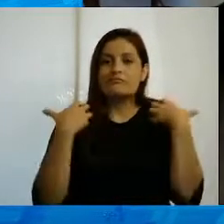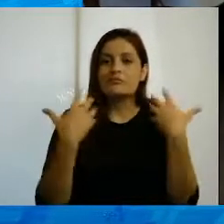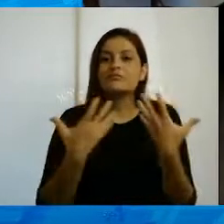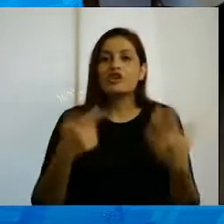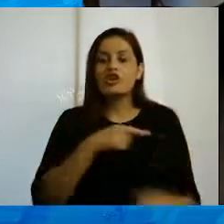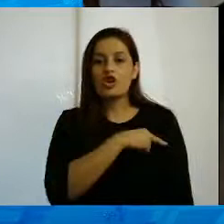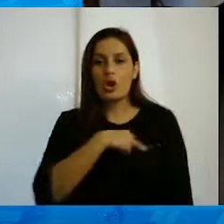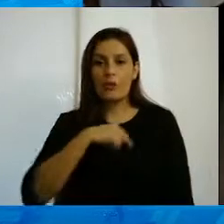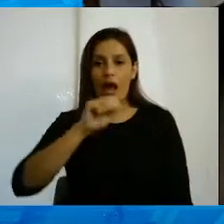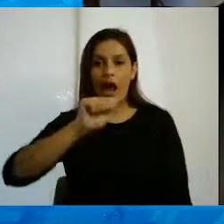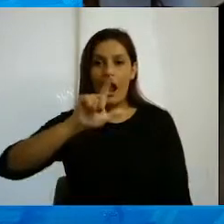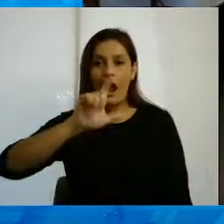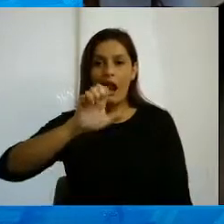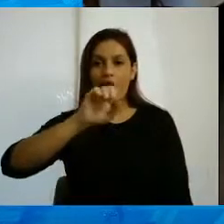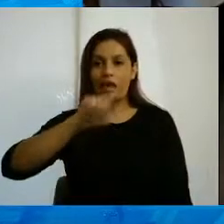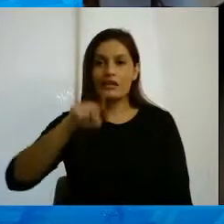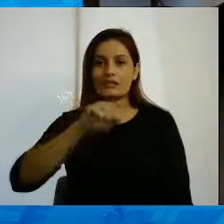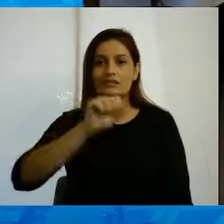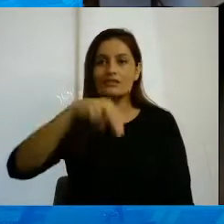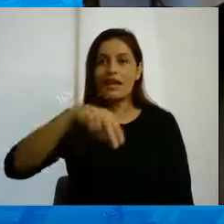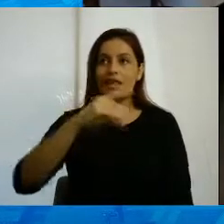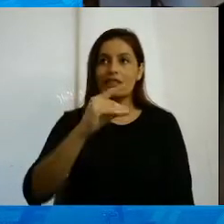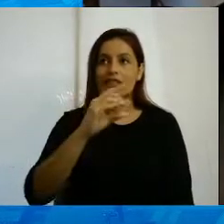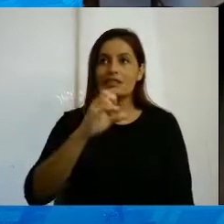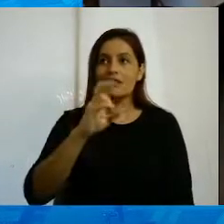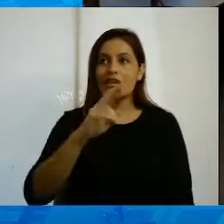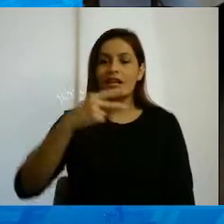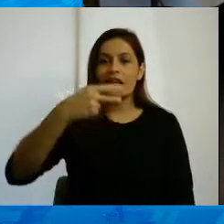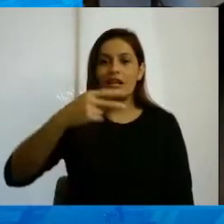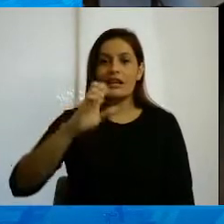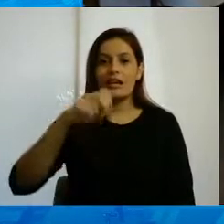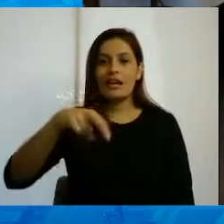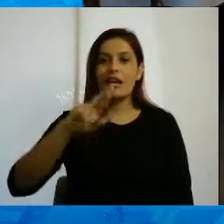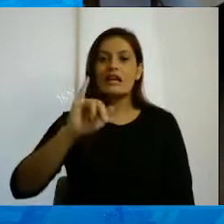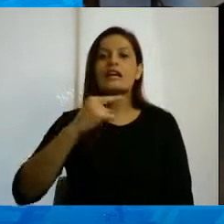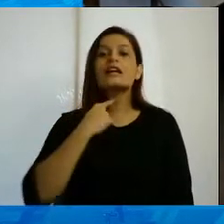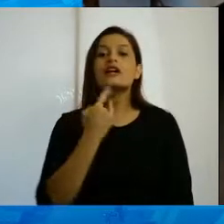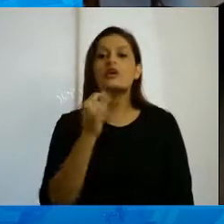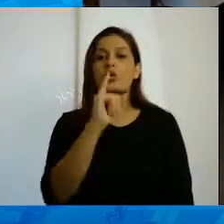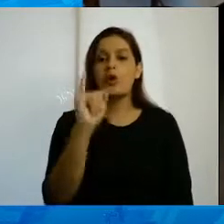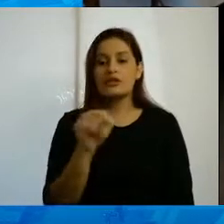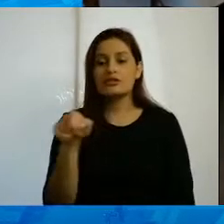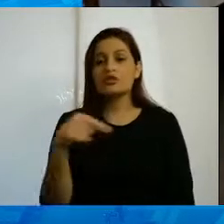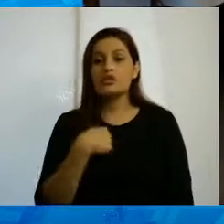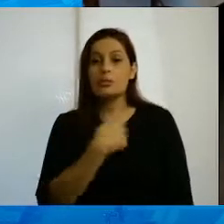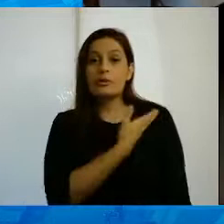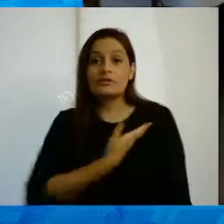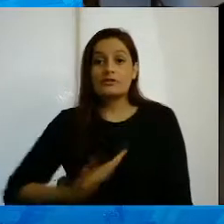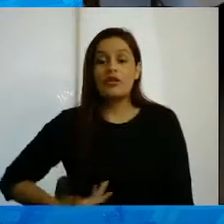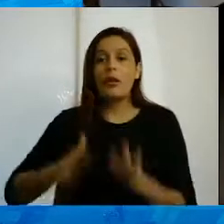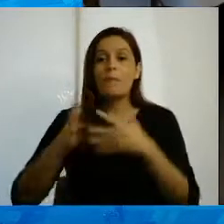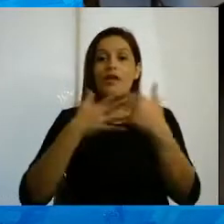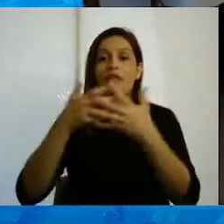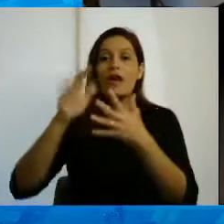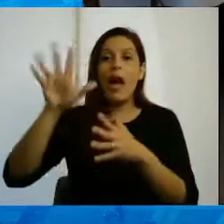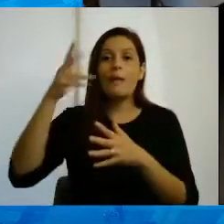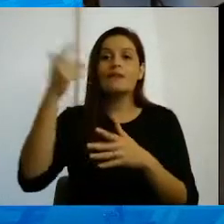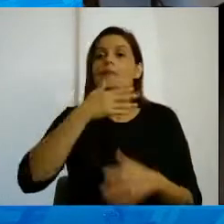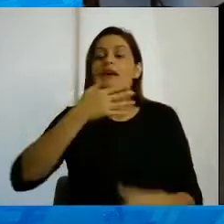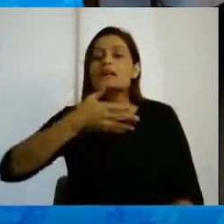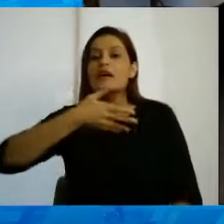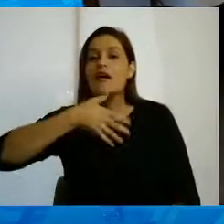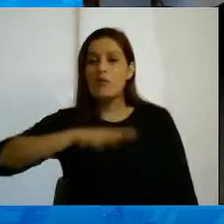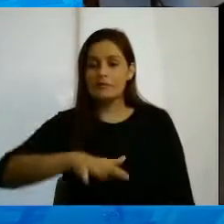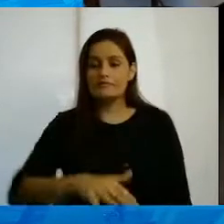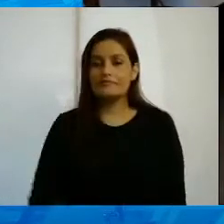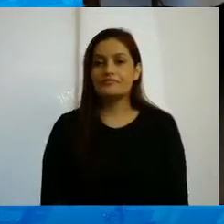nombre es Alexander Enríquez y presido la Comisión de Medio Ambiente y secretario de la Comisión de Recursos Hídricos.